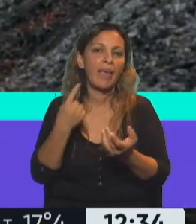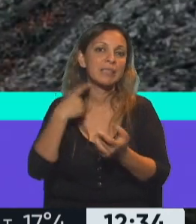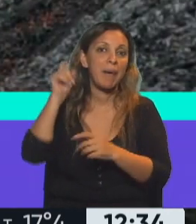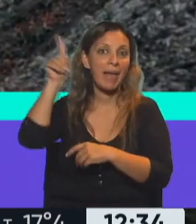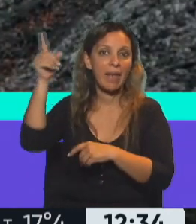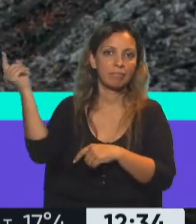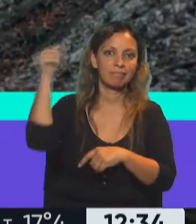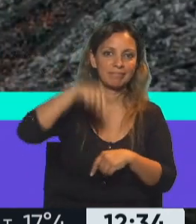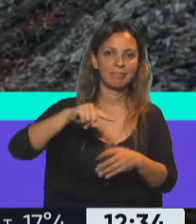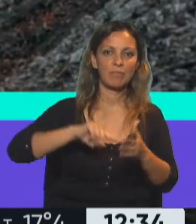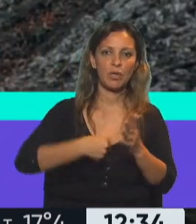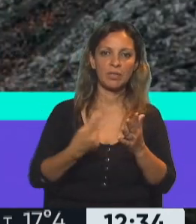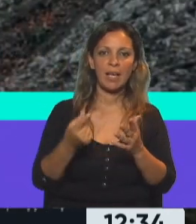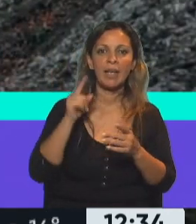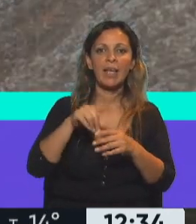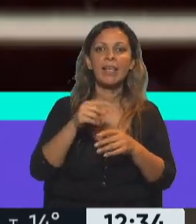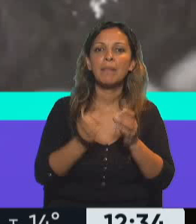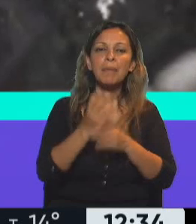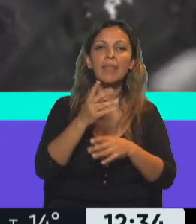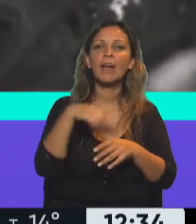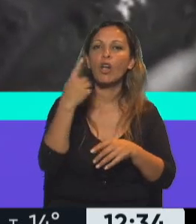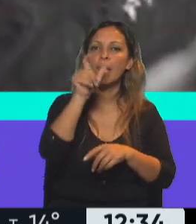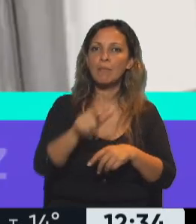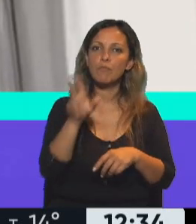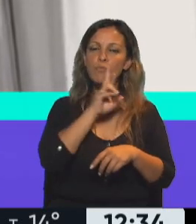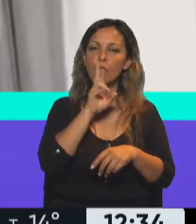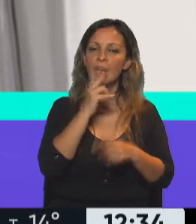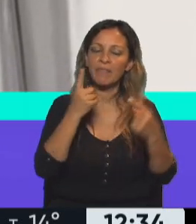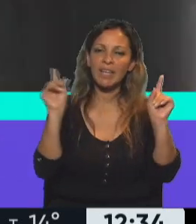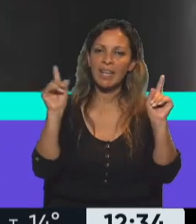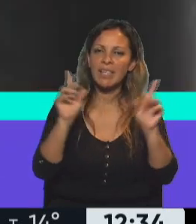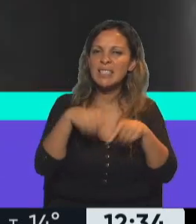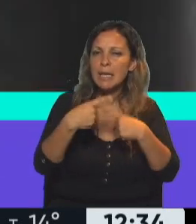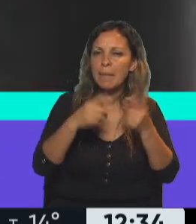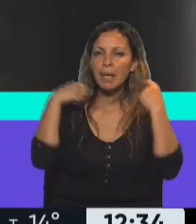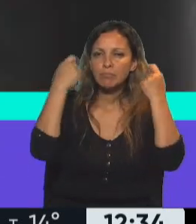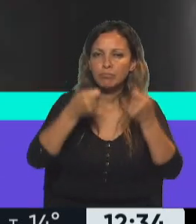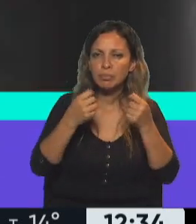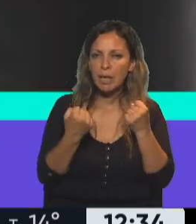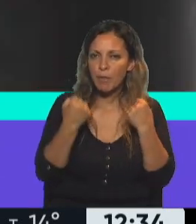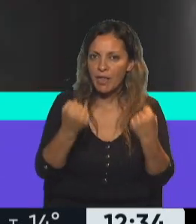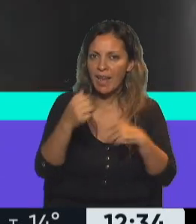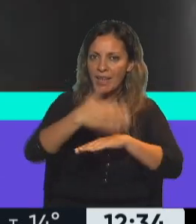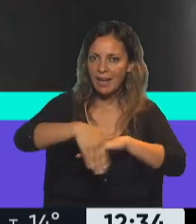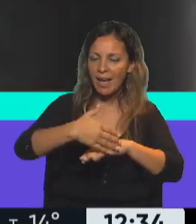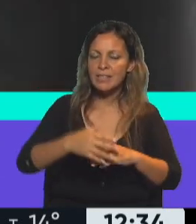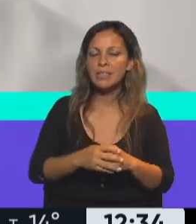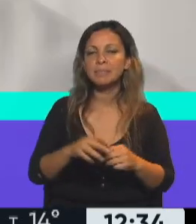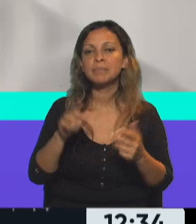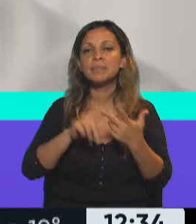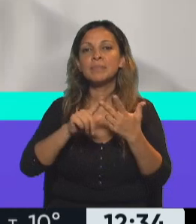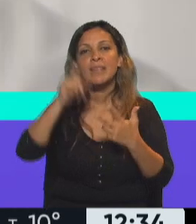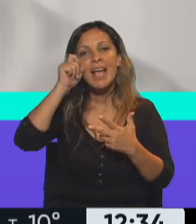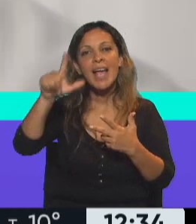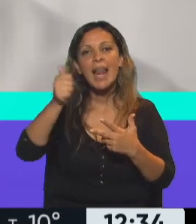se vino a Buenos Aires, y acá aparece otra Caperucita, esas mujeres de la Caperuza Roja empoderadas en las calles. El apego de Valentín